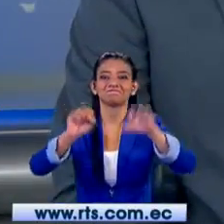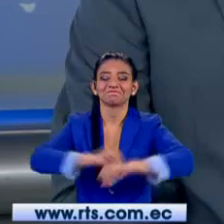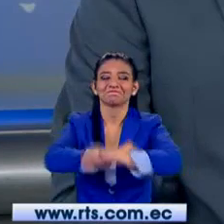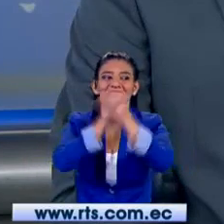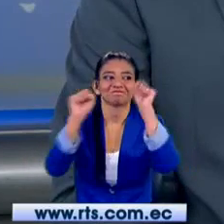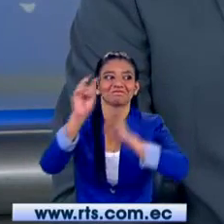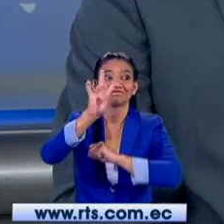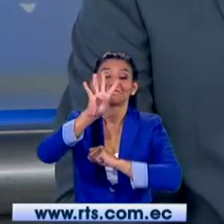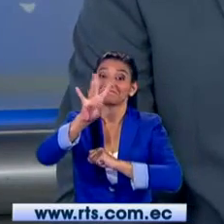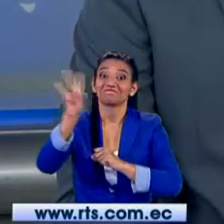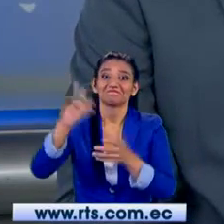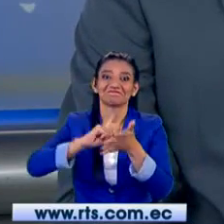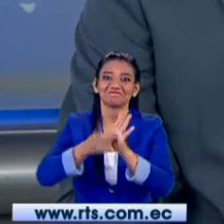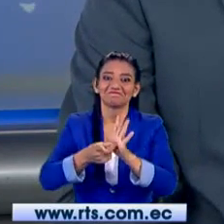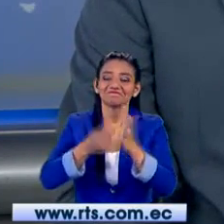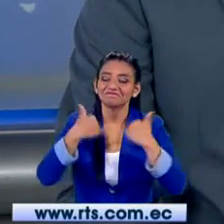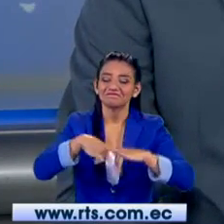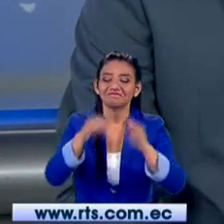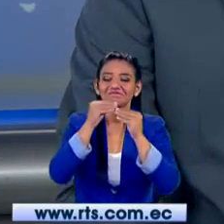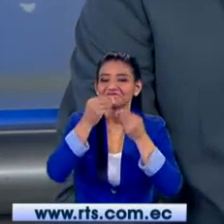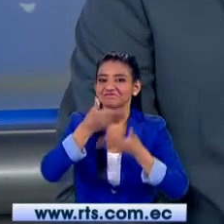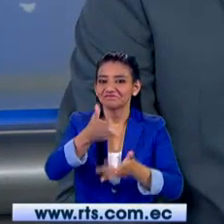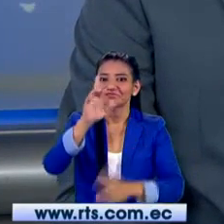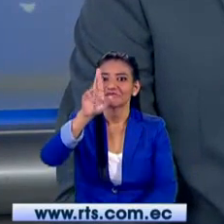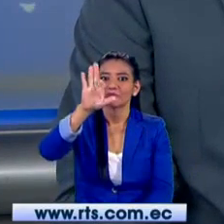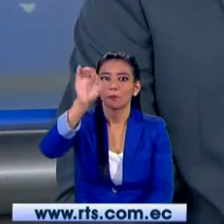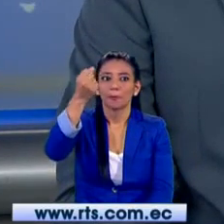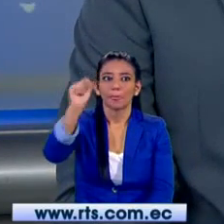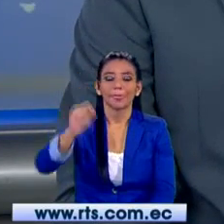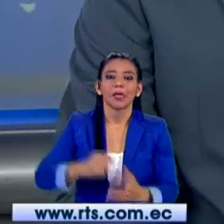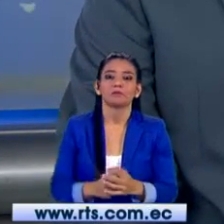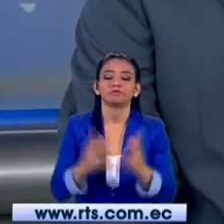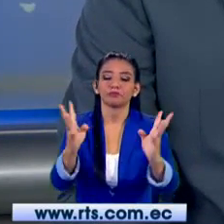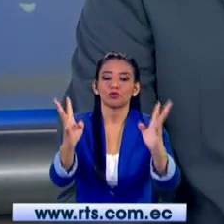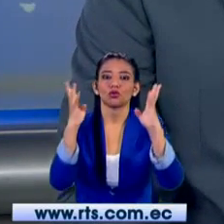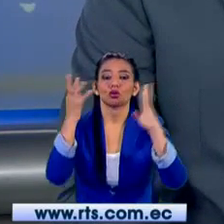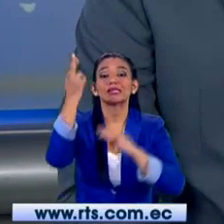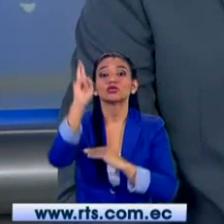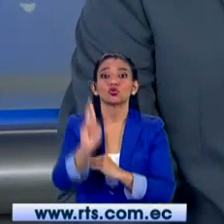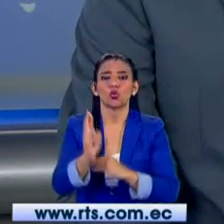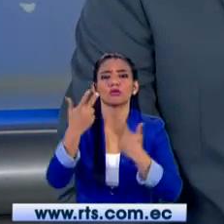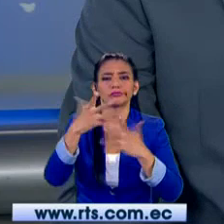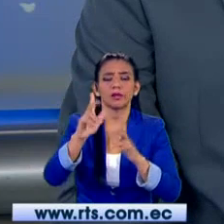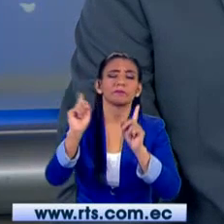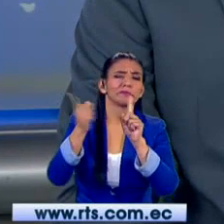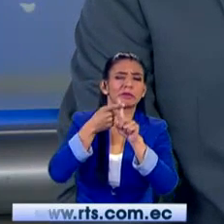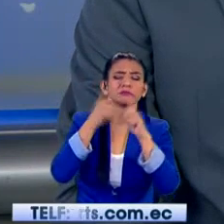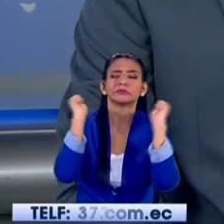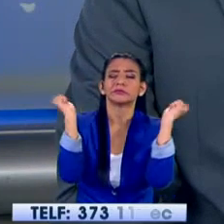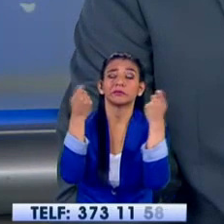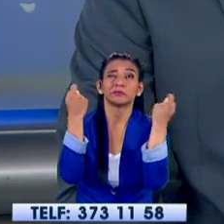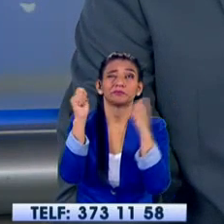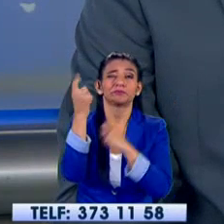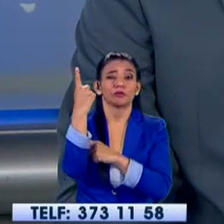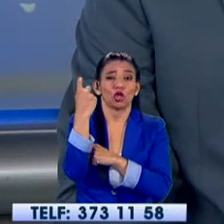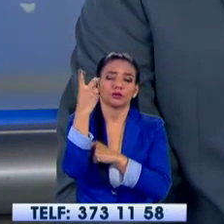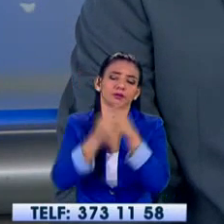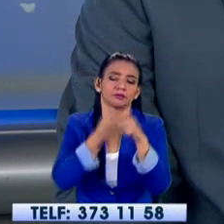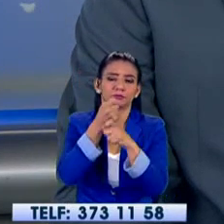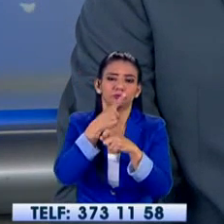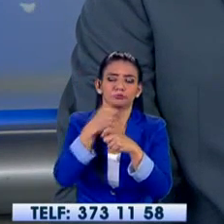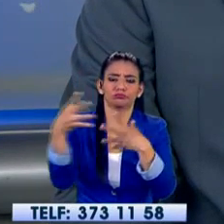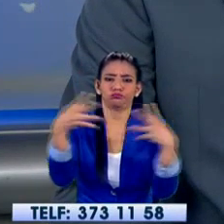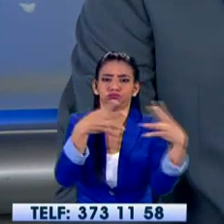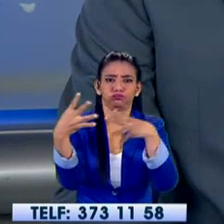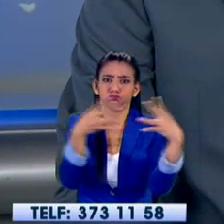Siete con 47, continuamos informando aquí en RTS. En la Tribuna del Sur se cumplió la ceremonia militar por el 21º aniversario de la gesta del CENEPA.